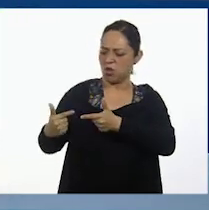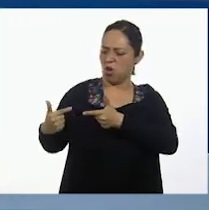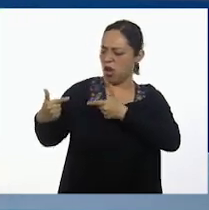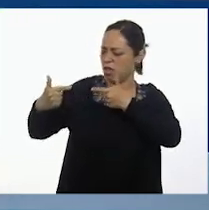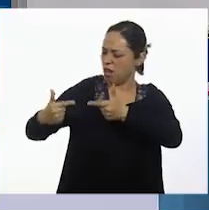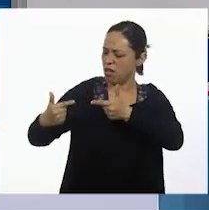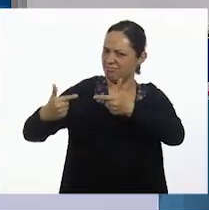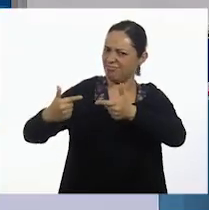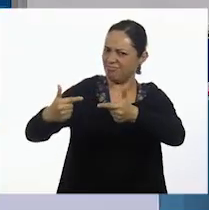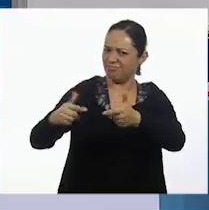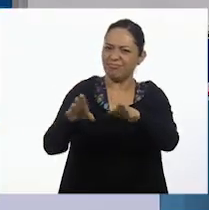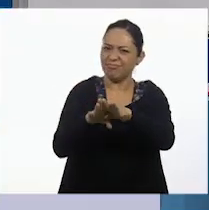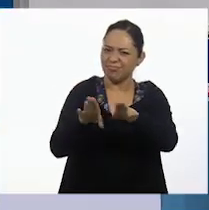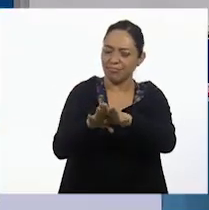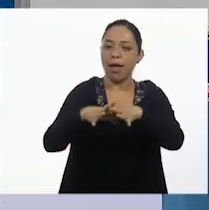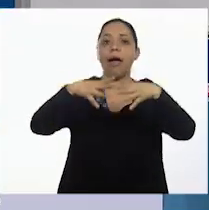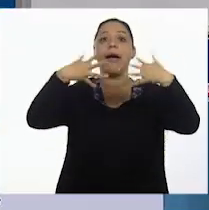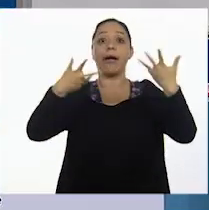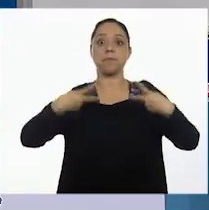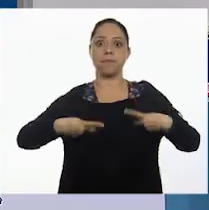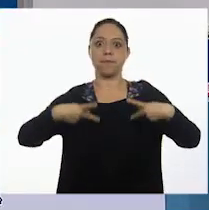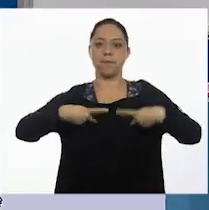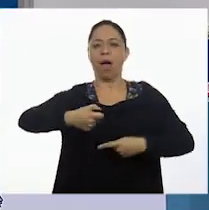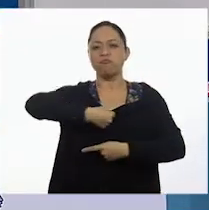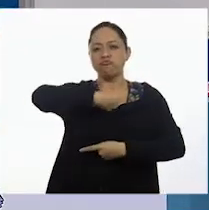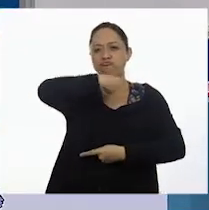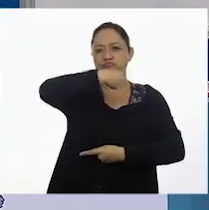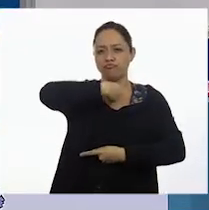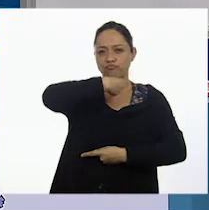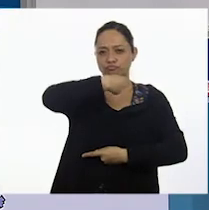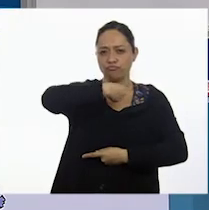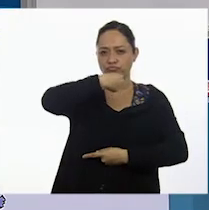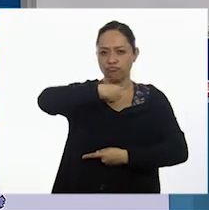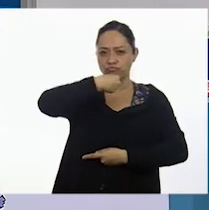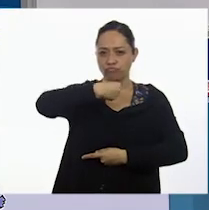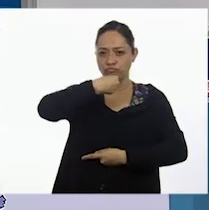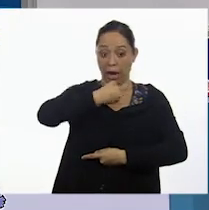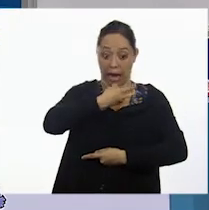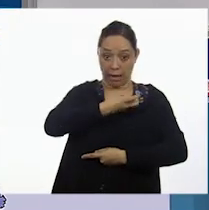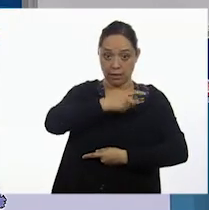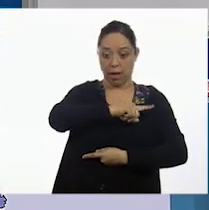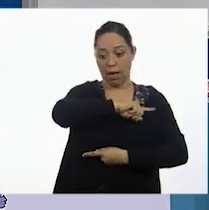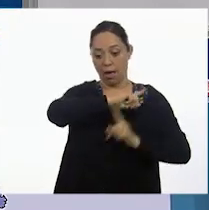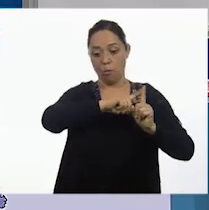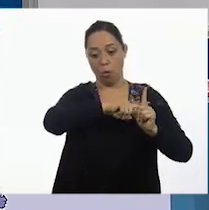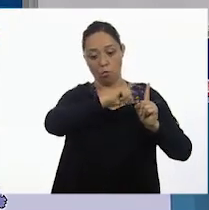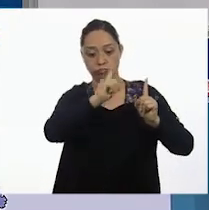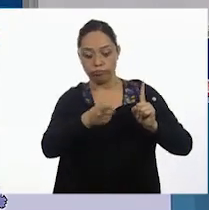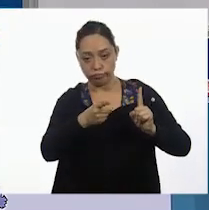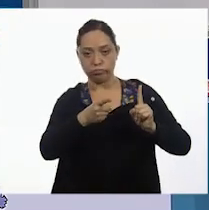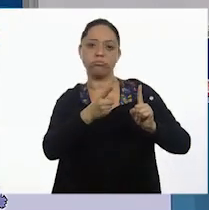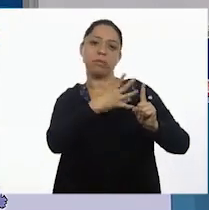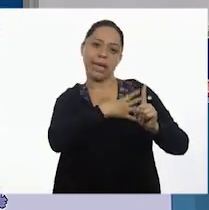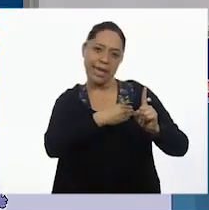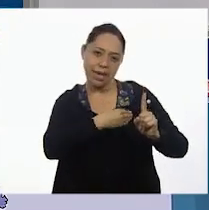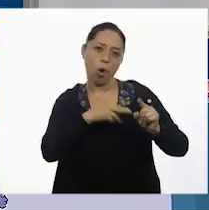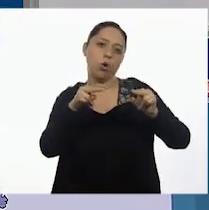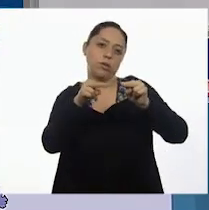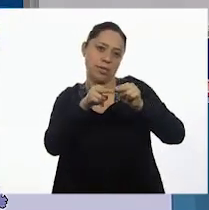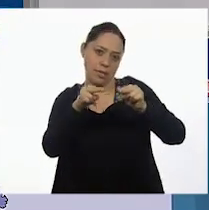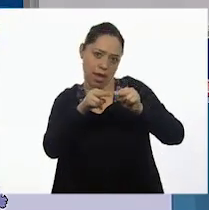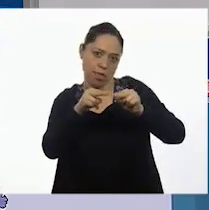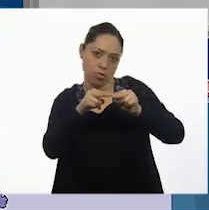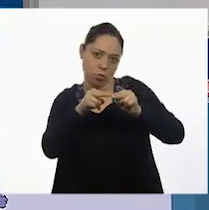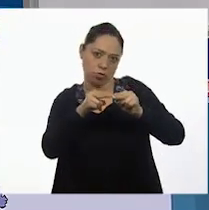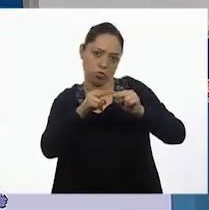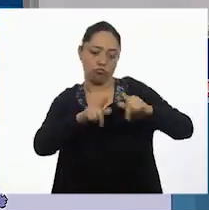generación? Los ancianos los transmiten a sus nietos, a sus hijos. Ellos, obviamente, cuando van creciendo, cuando ya